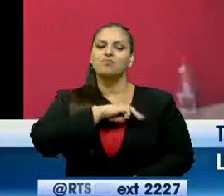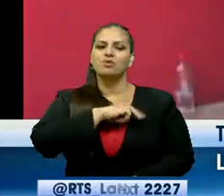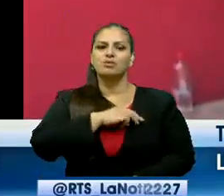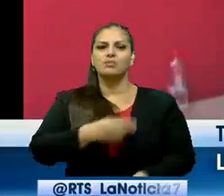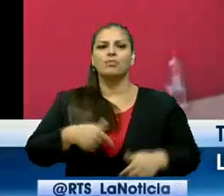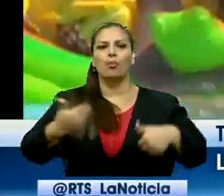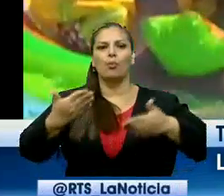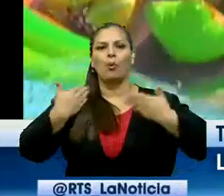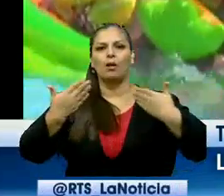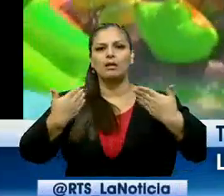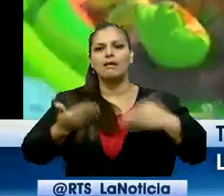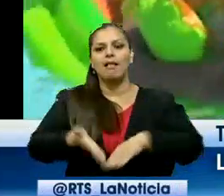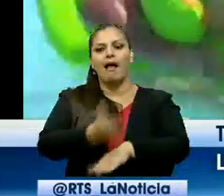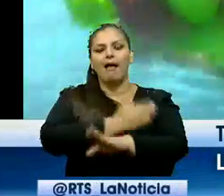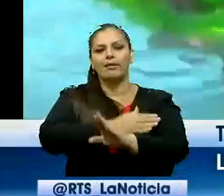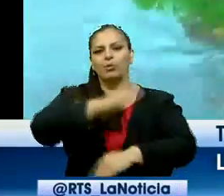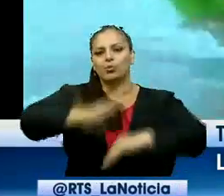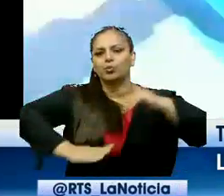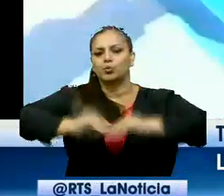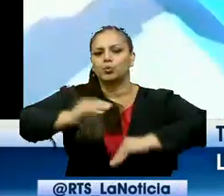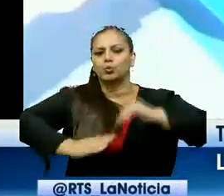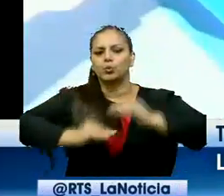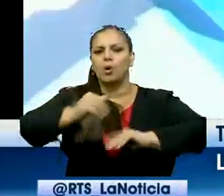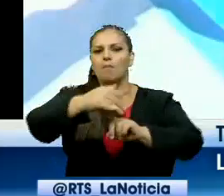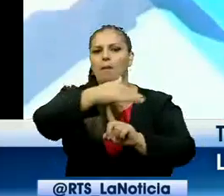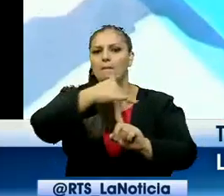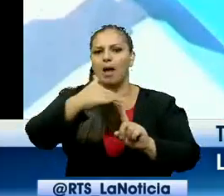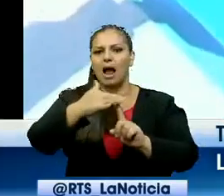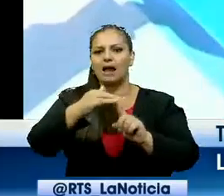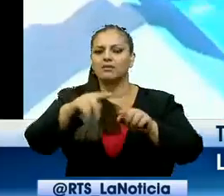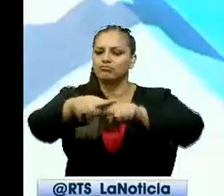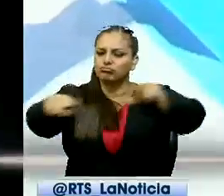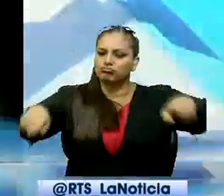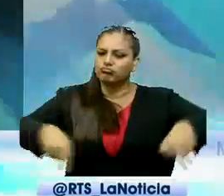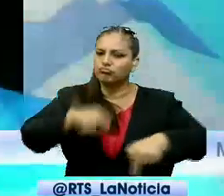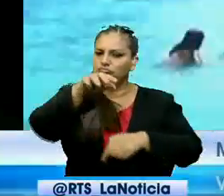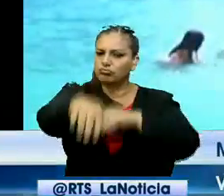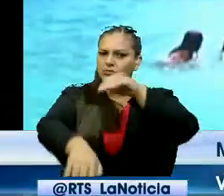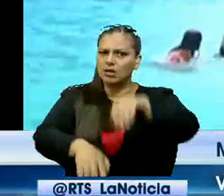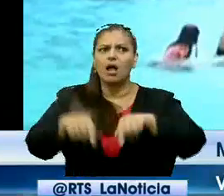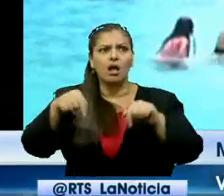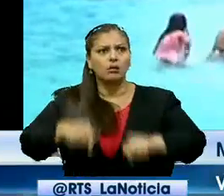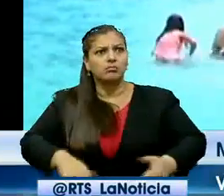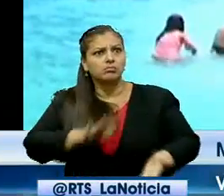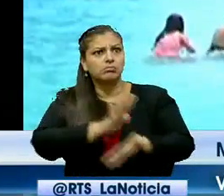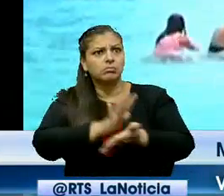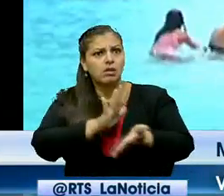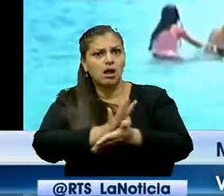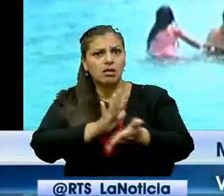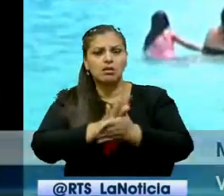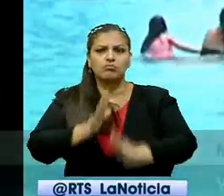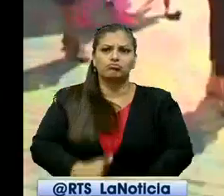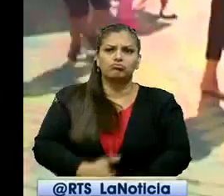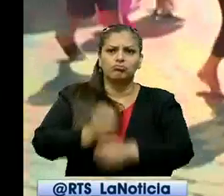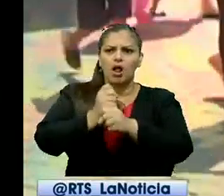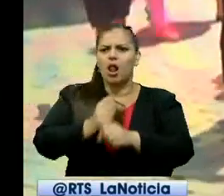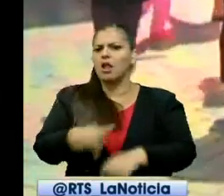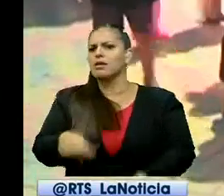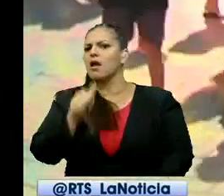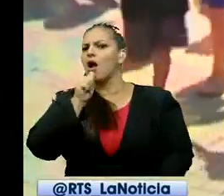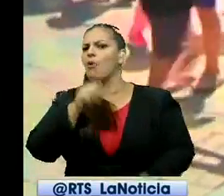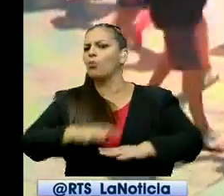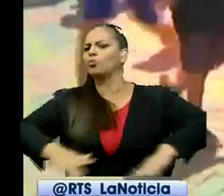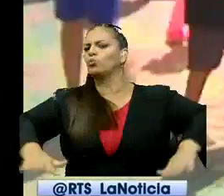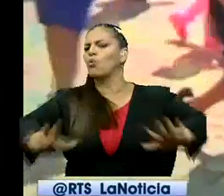de la mañana hasta las 3 de la tarde. Porque aquí brinden mucha seguridad y el agua es muy limpia, muy aseada. Muy organizado todo. Todo